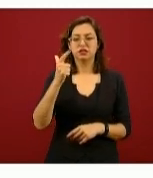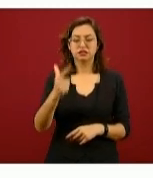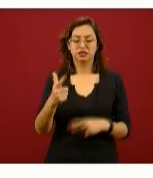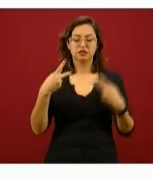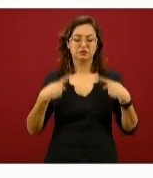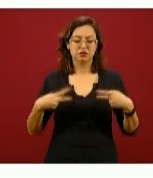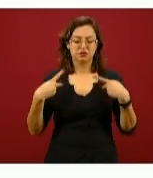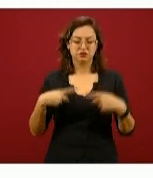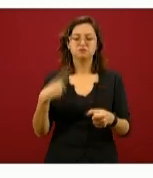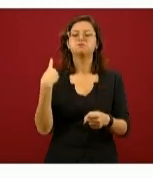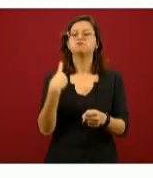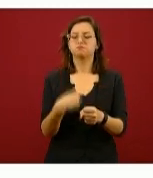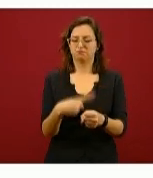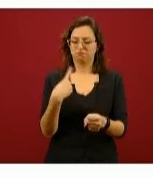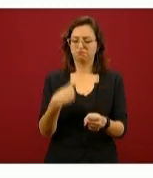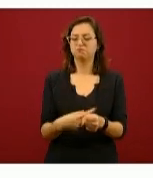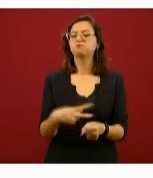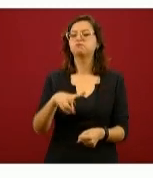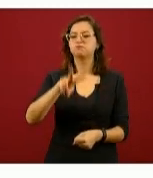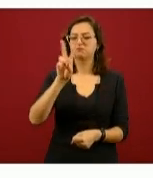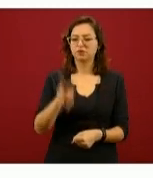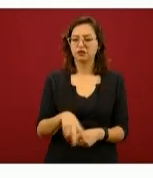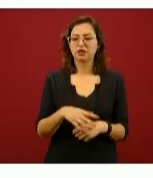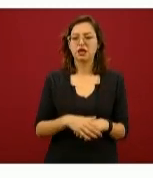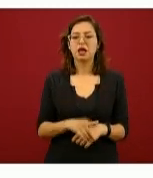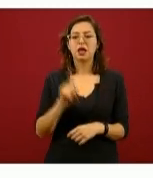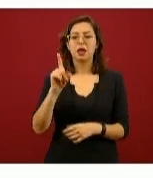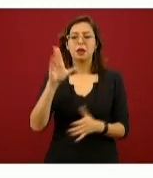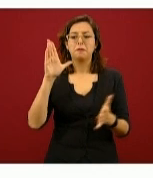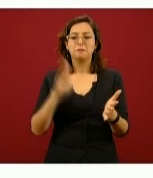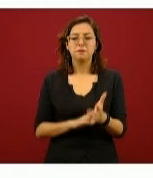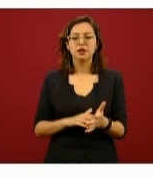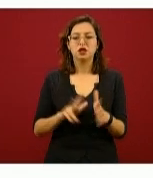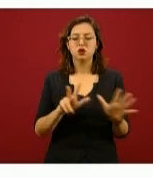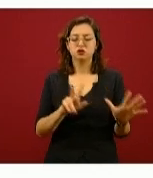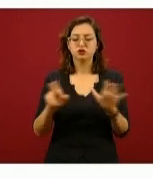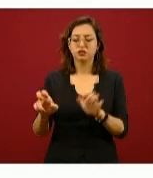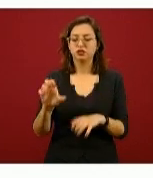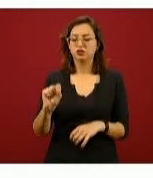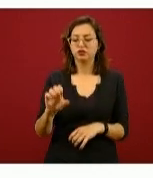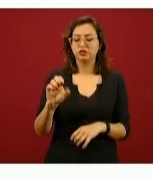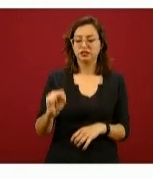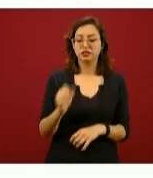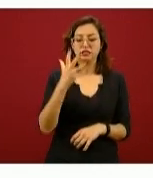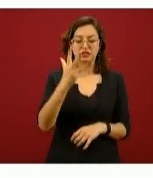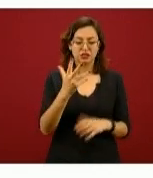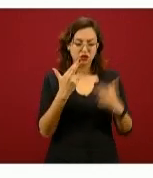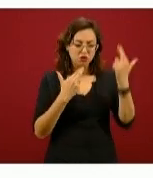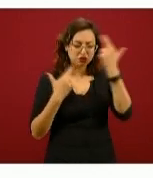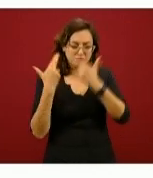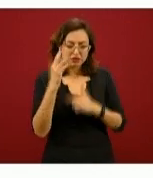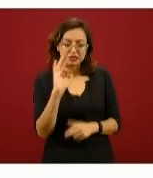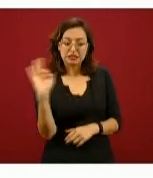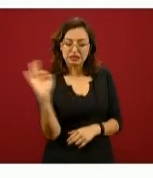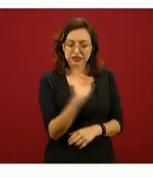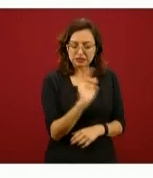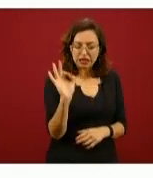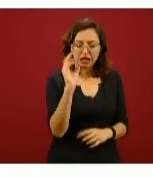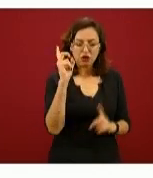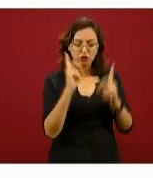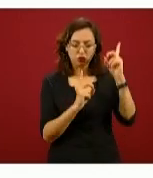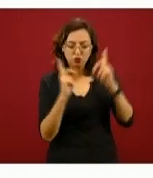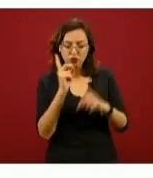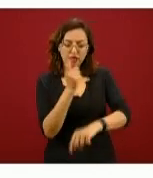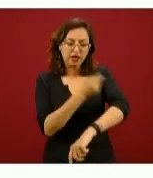que han sido confirmados. Asimismo, 1.865 fueron en su momento estudiados como casos sospechosos.